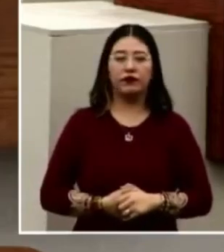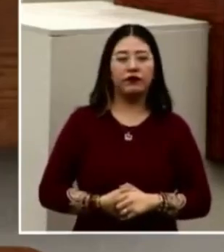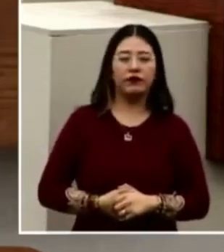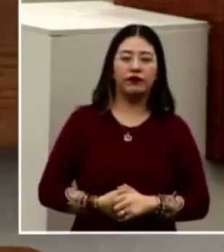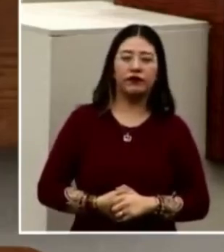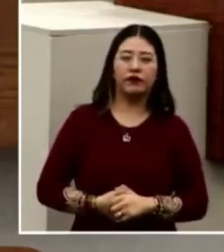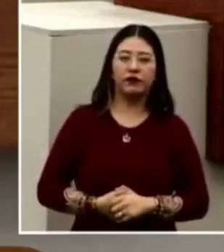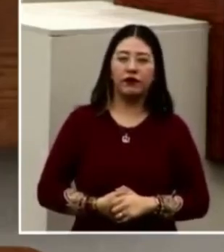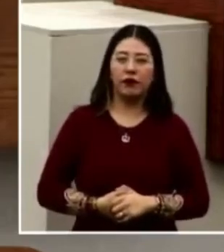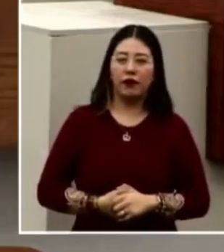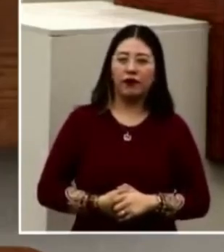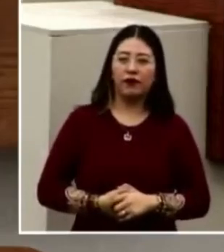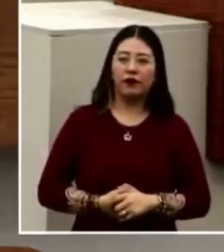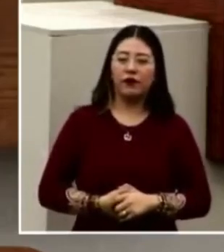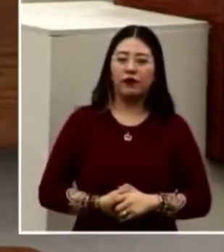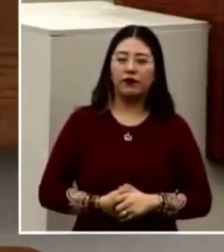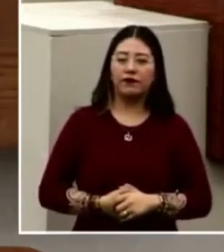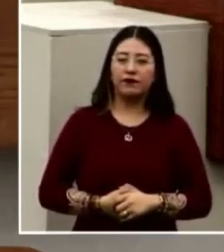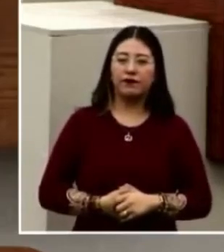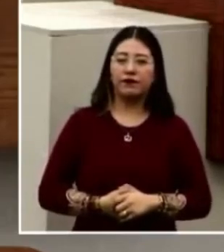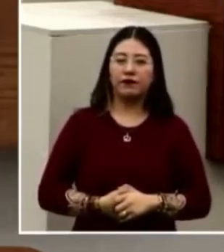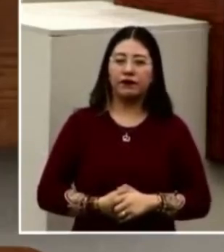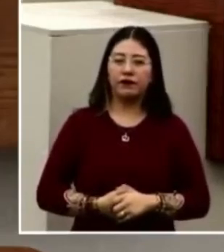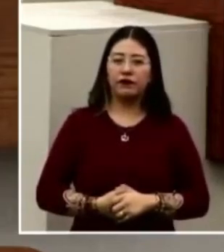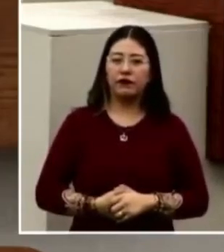Sucede que en esa época